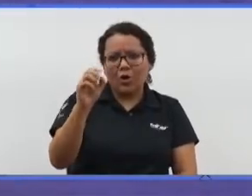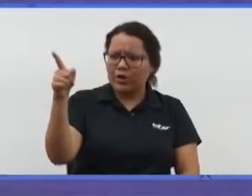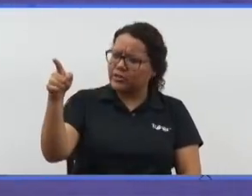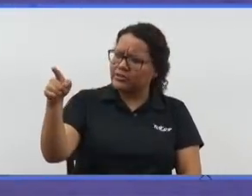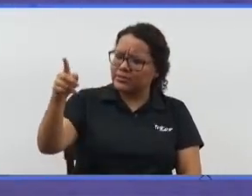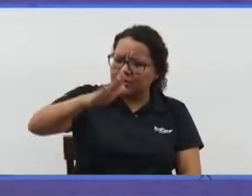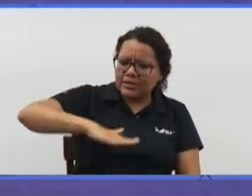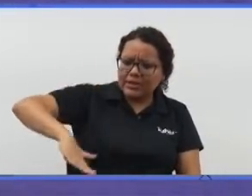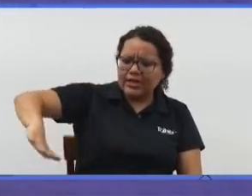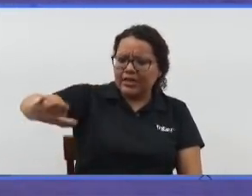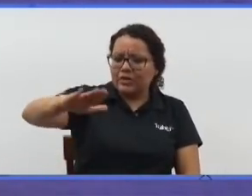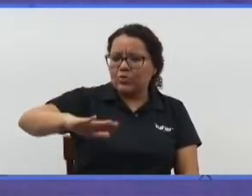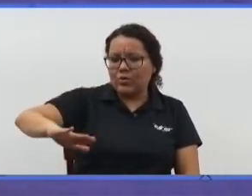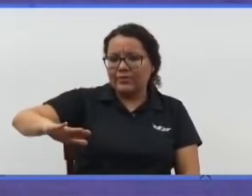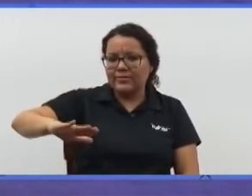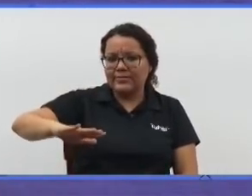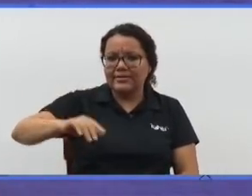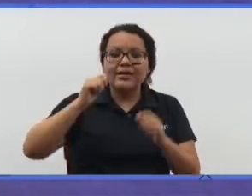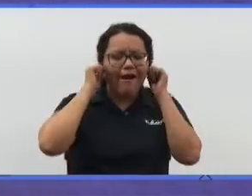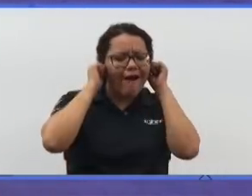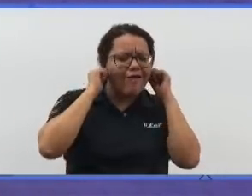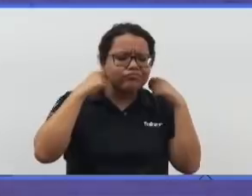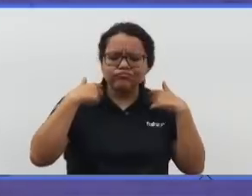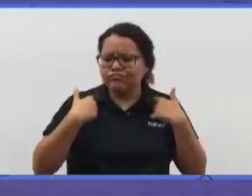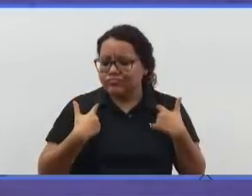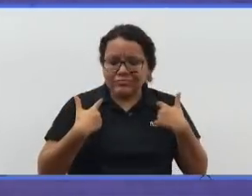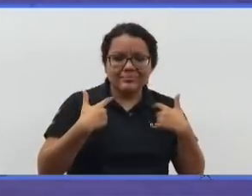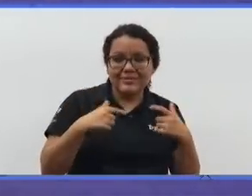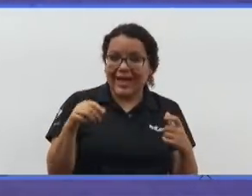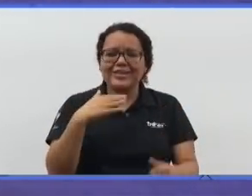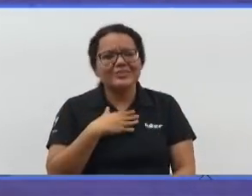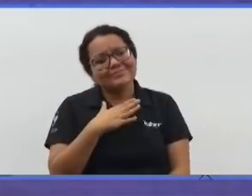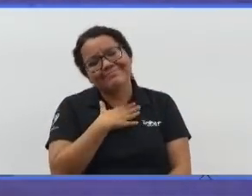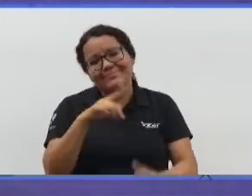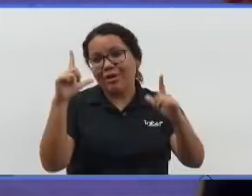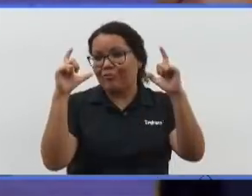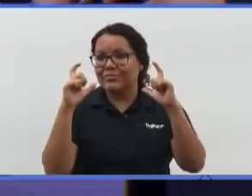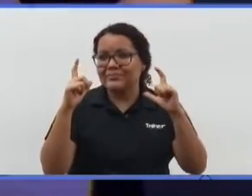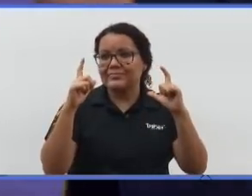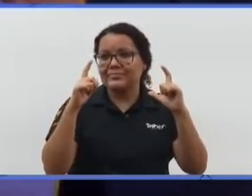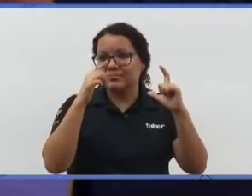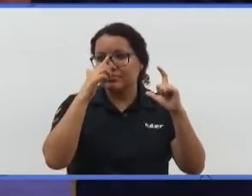con sus aretes de bambú y allí la pusieron entidad